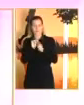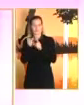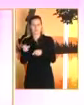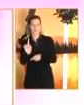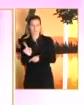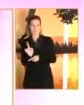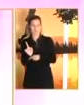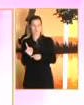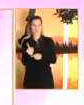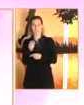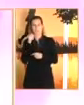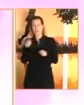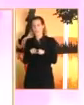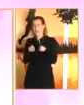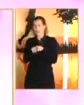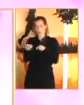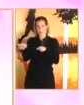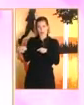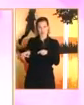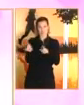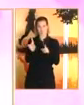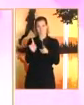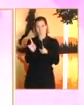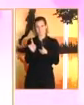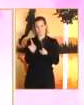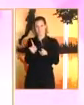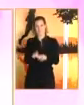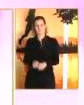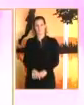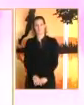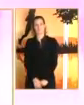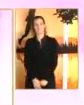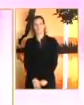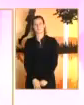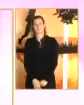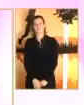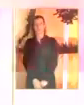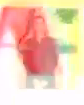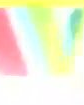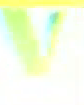esta postura... Con esa. Madre mía. Hasta ahora. Pobres policías.